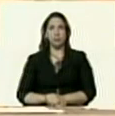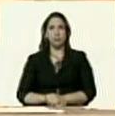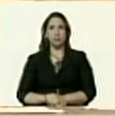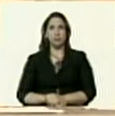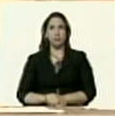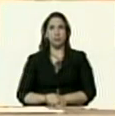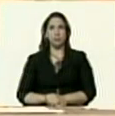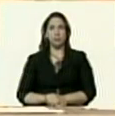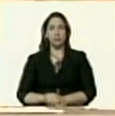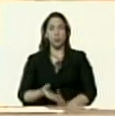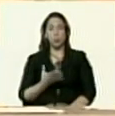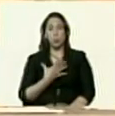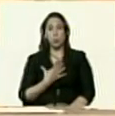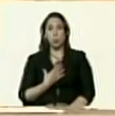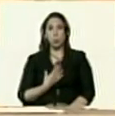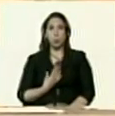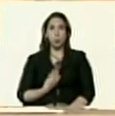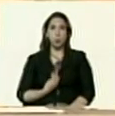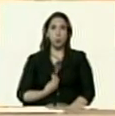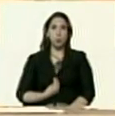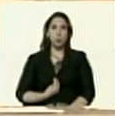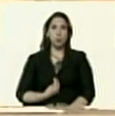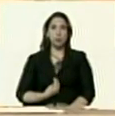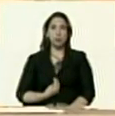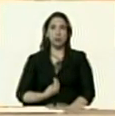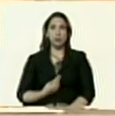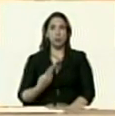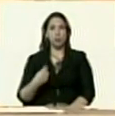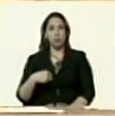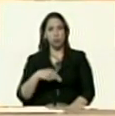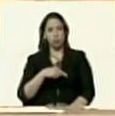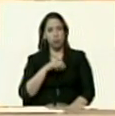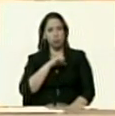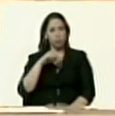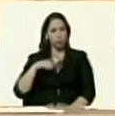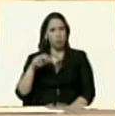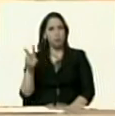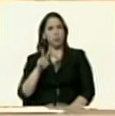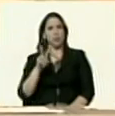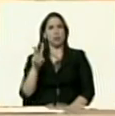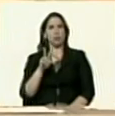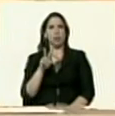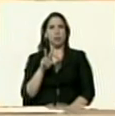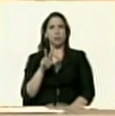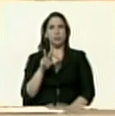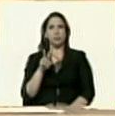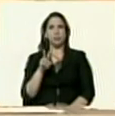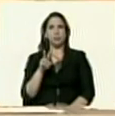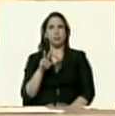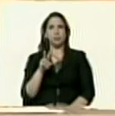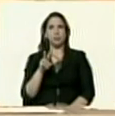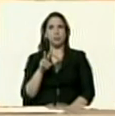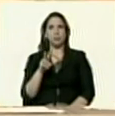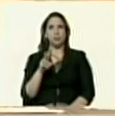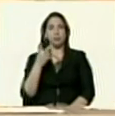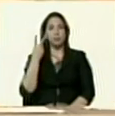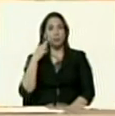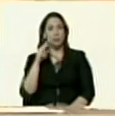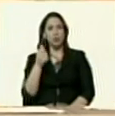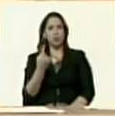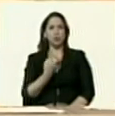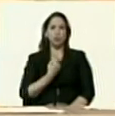Es muy triste para nosotros que somos venezolanos y venezolanas, que por solo la